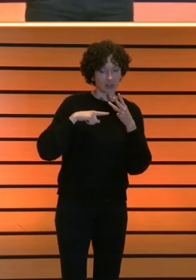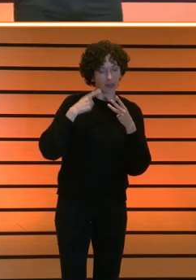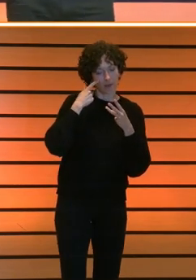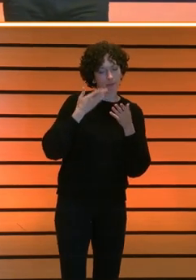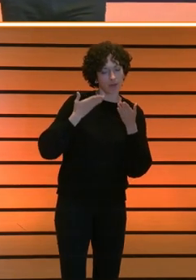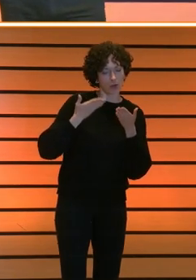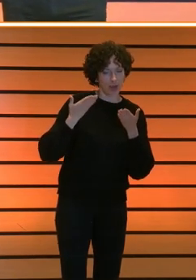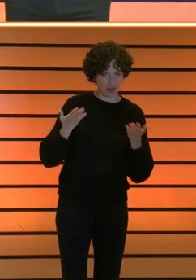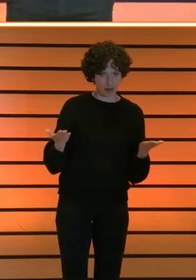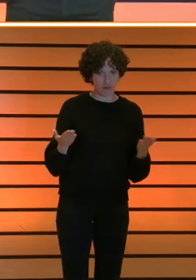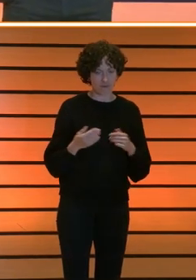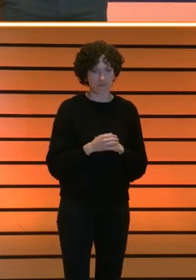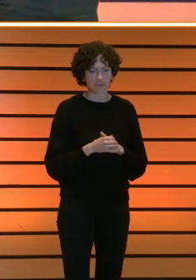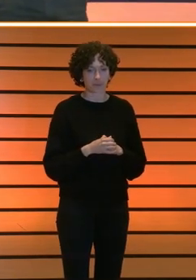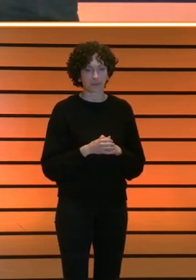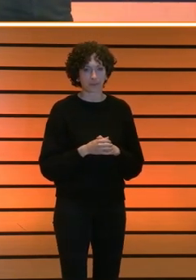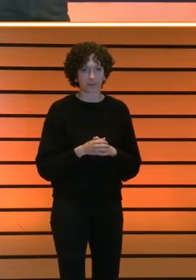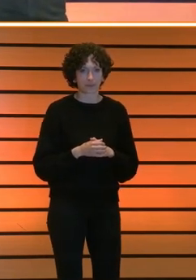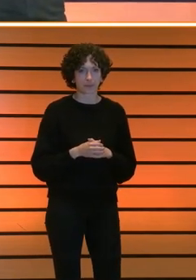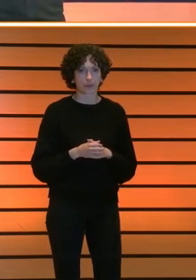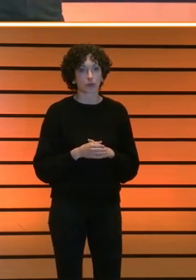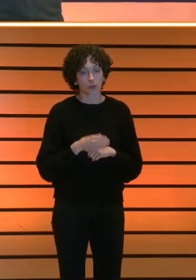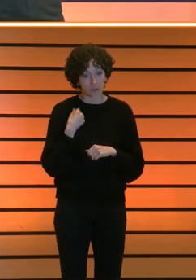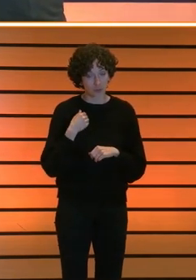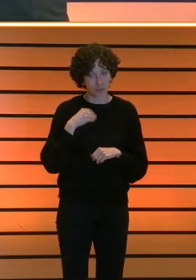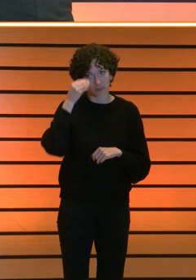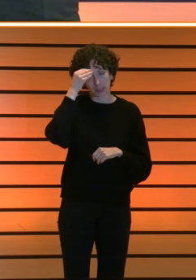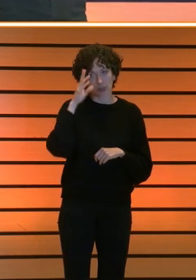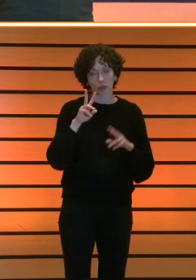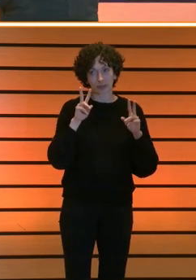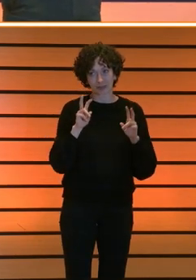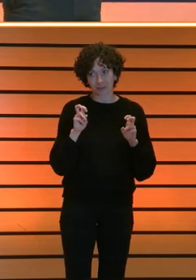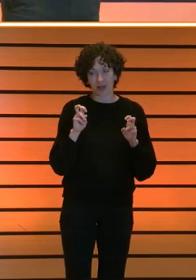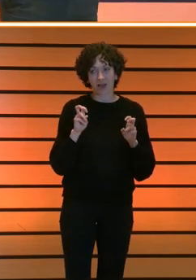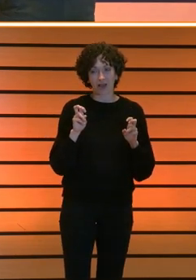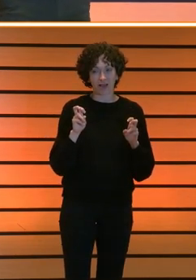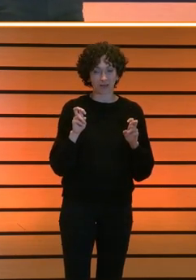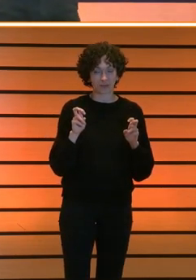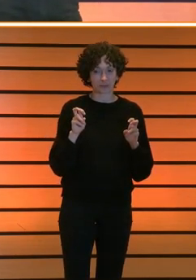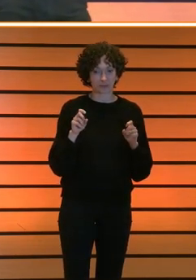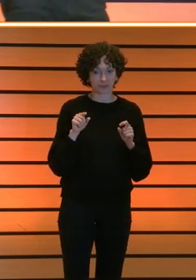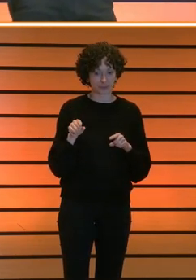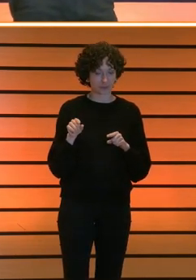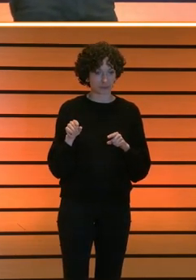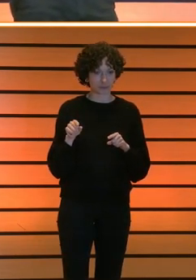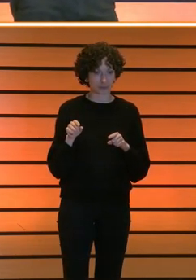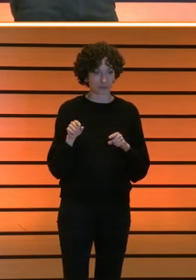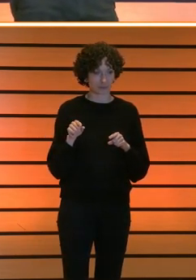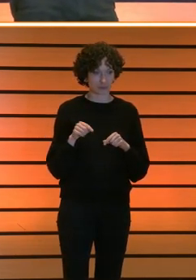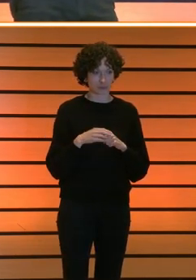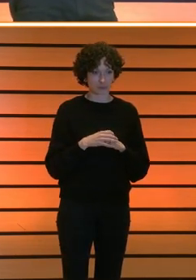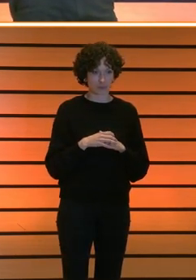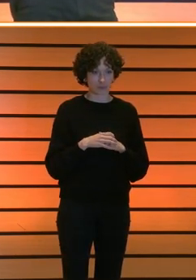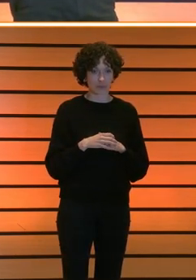bien entonces pensando en la autonomía y no en la y no en el en en